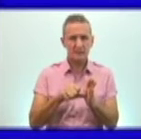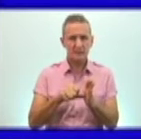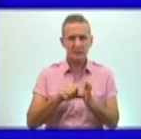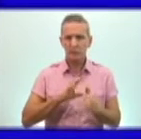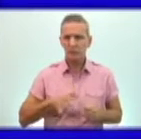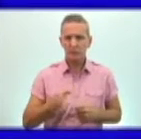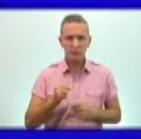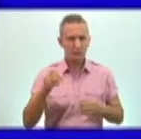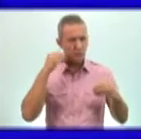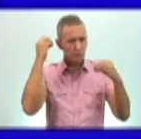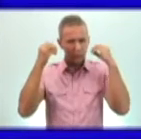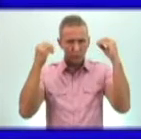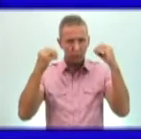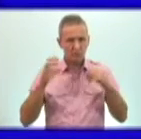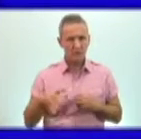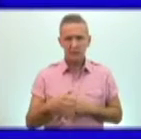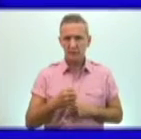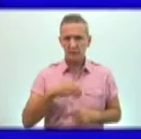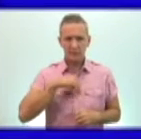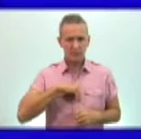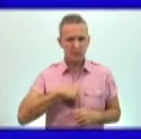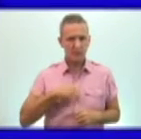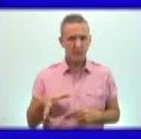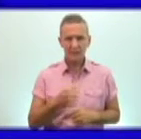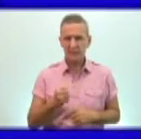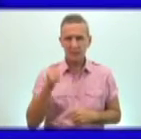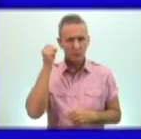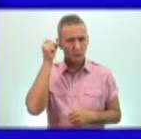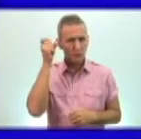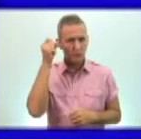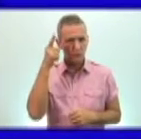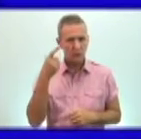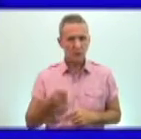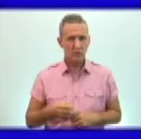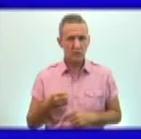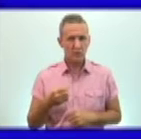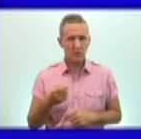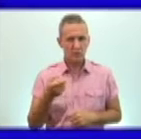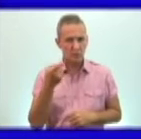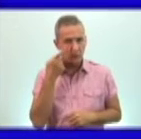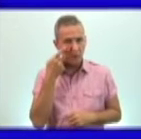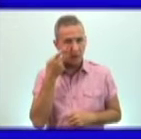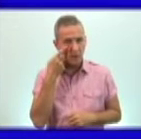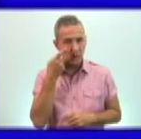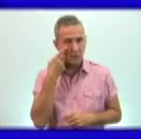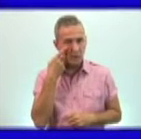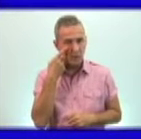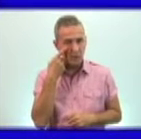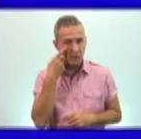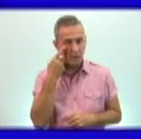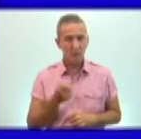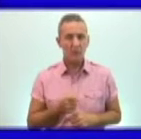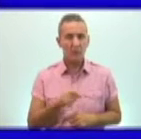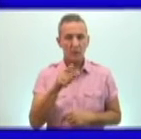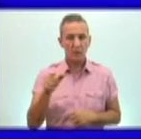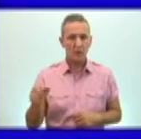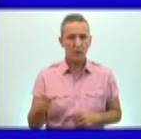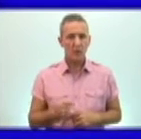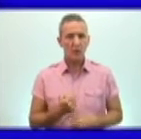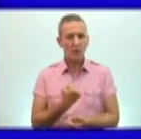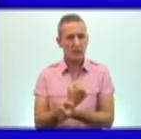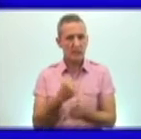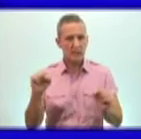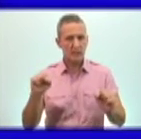de todo sentimiento, de toda experiencia. Reconoce al género humano racional y libre, por lo tanto, al ser